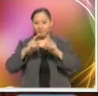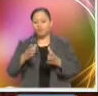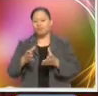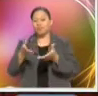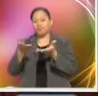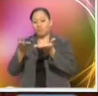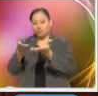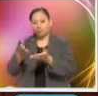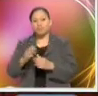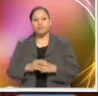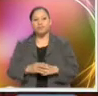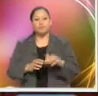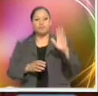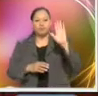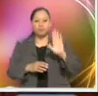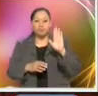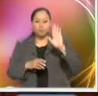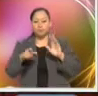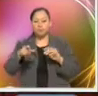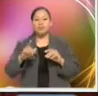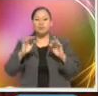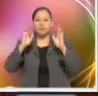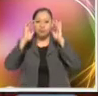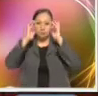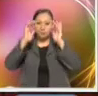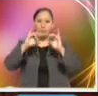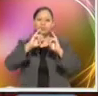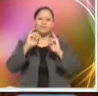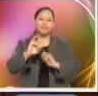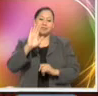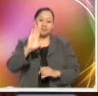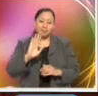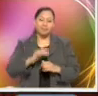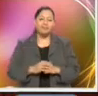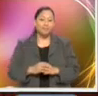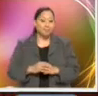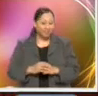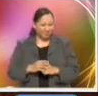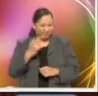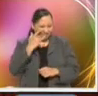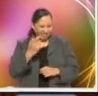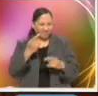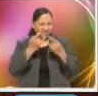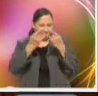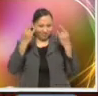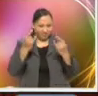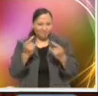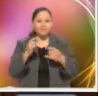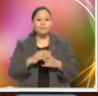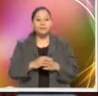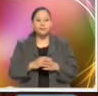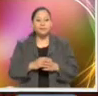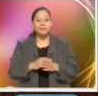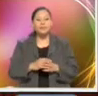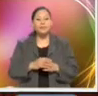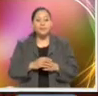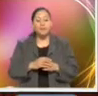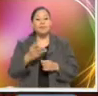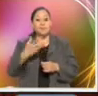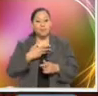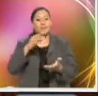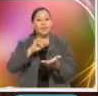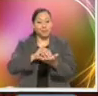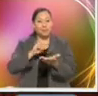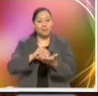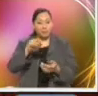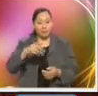leyenda, como si se tratara de un santo personaje. Aquí lo interesante de la leyenda es una historia que subsiste